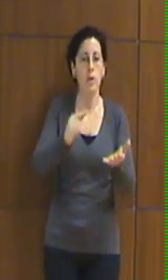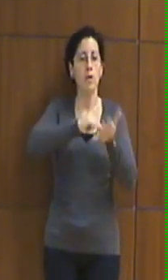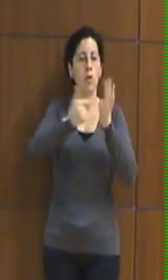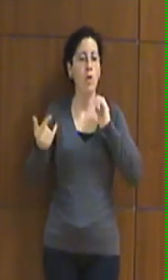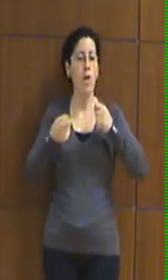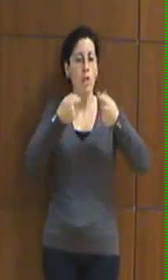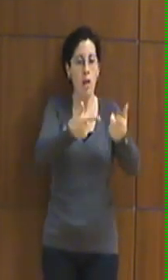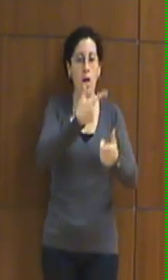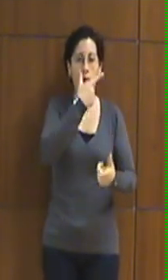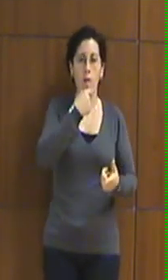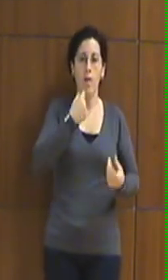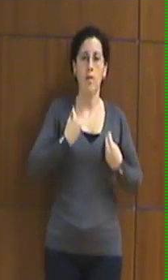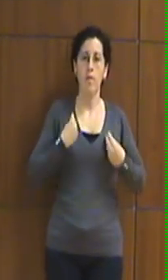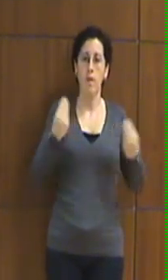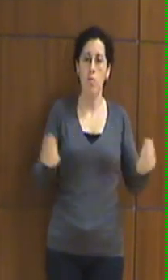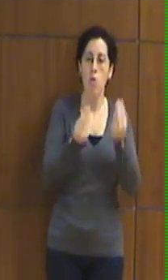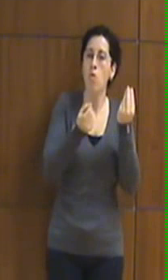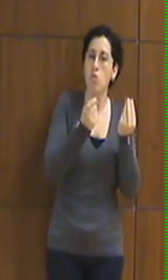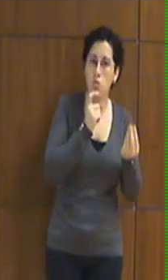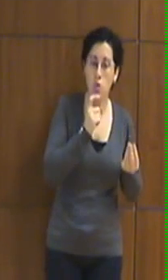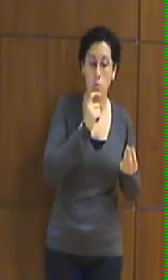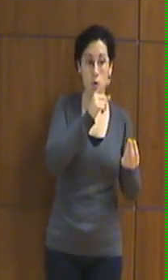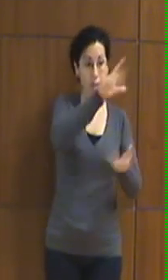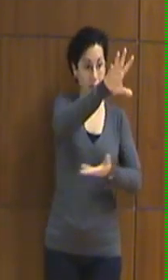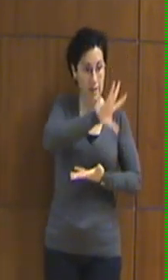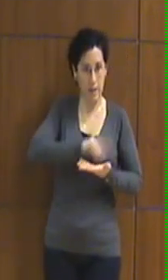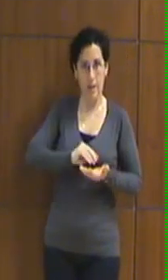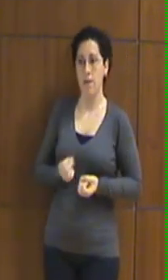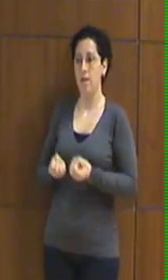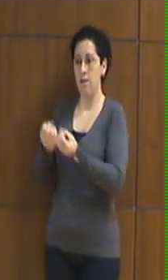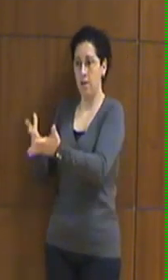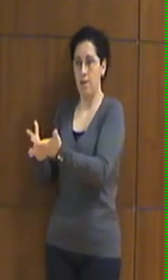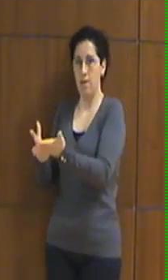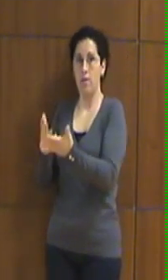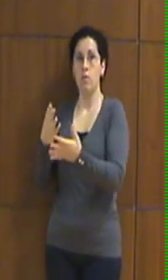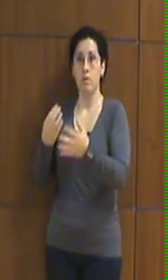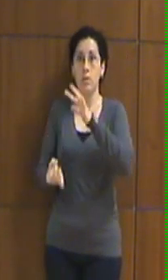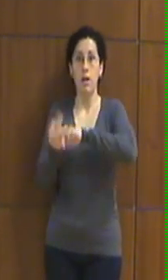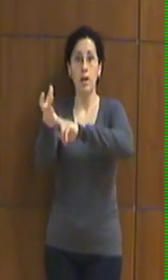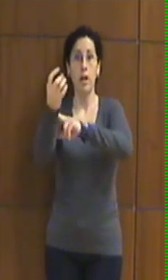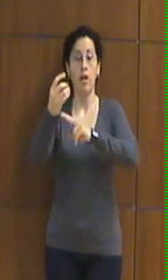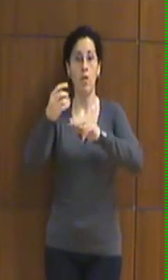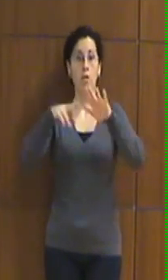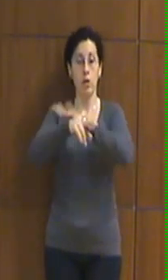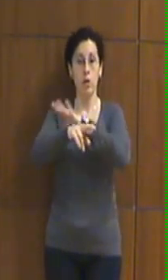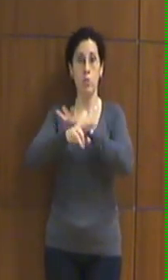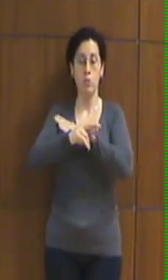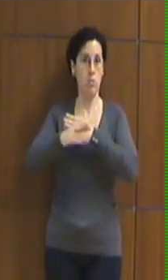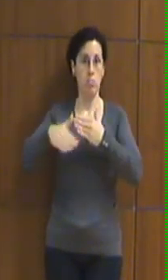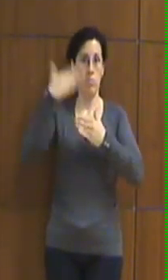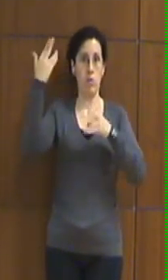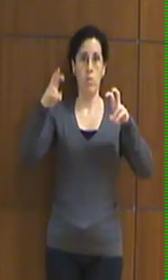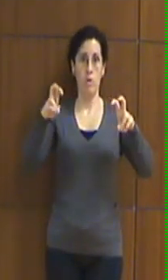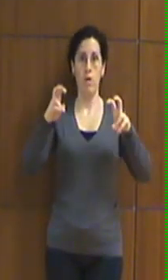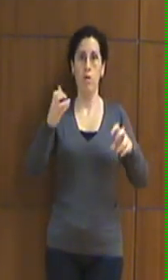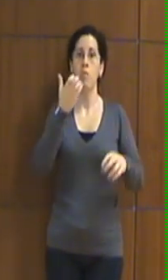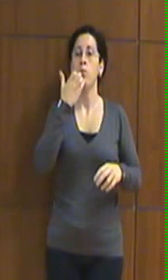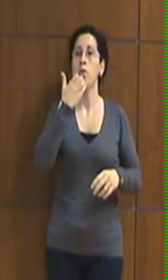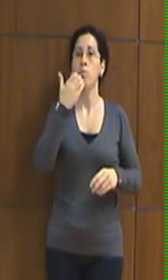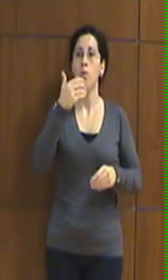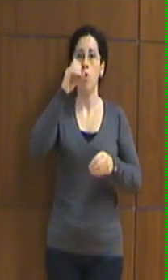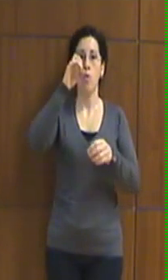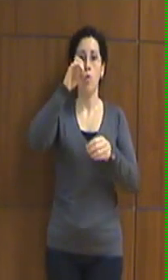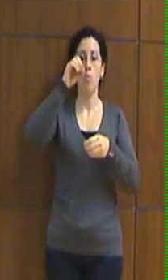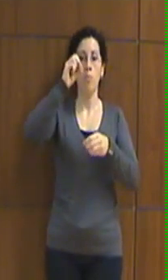calidad de vida. Entonces, se han realizado aplicaciones tan, digamos, innovadoras para nosotros como monederos virtuales